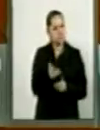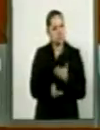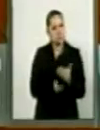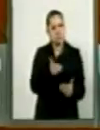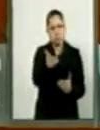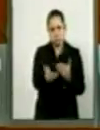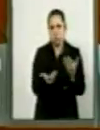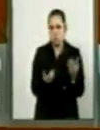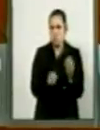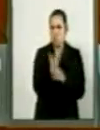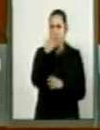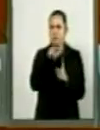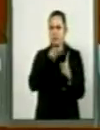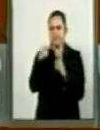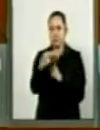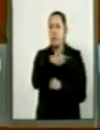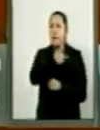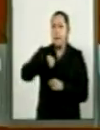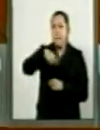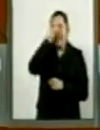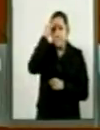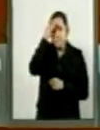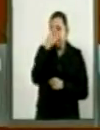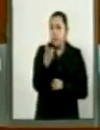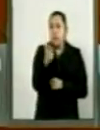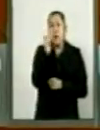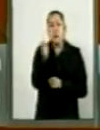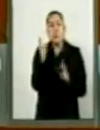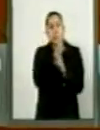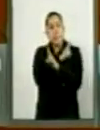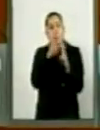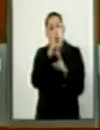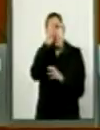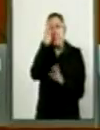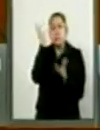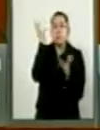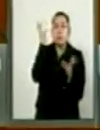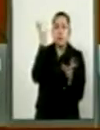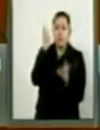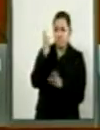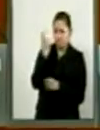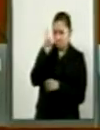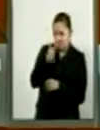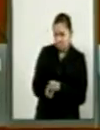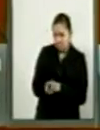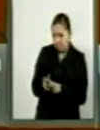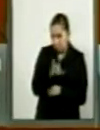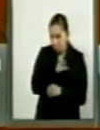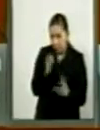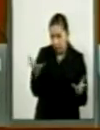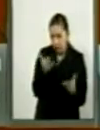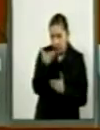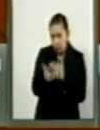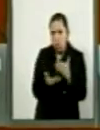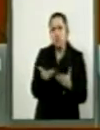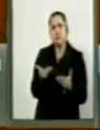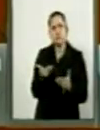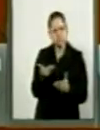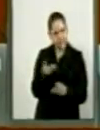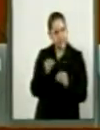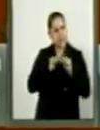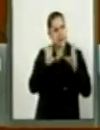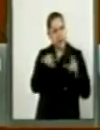falsa expectativa. Esta reforma al artículo 11 constitucional implica cambios que rebasan el